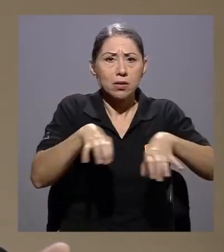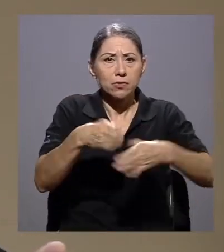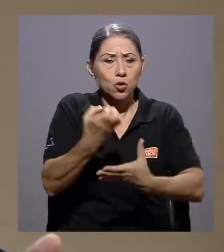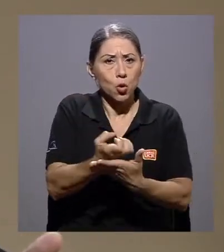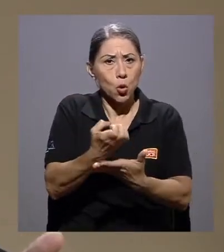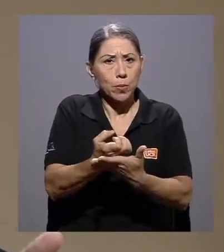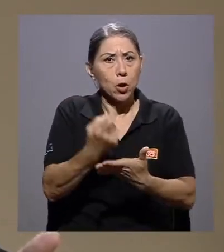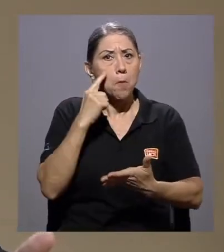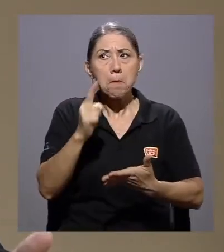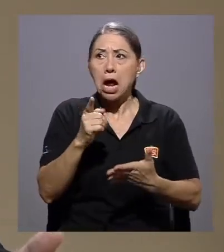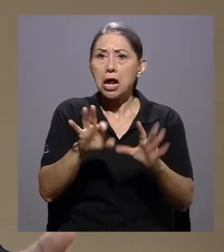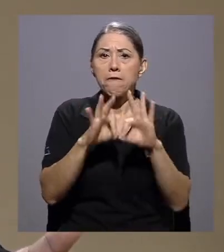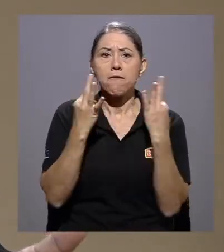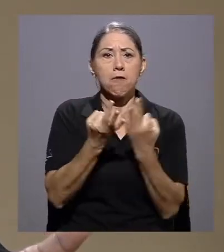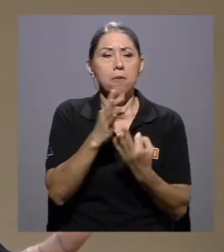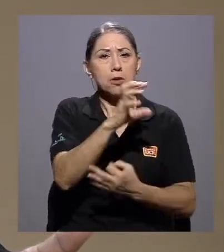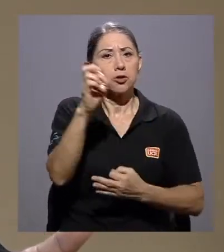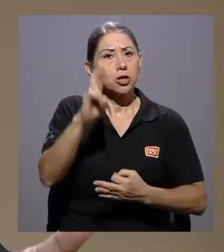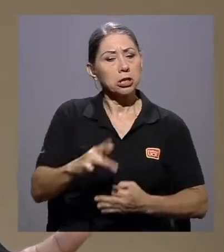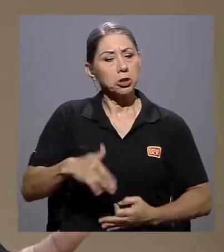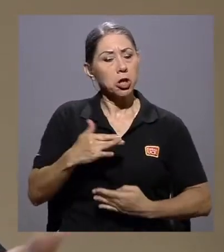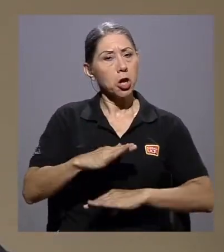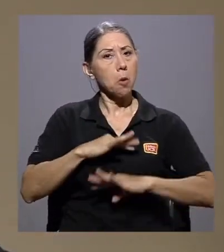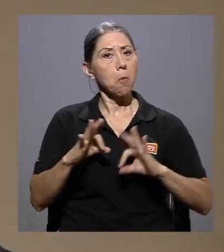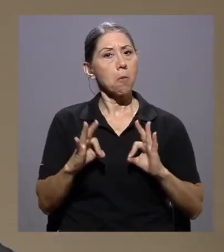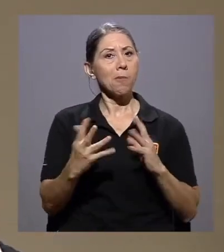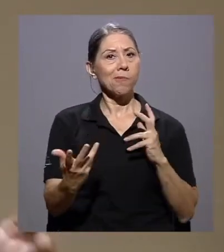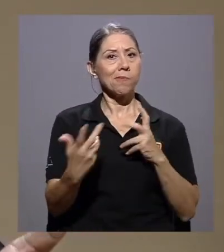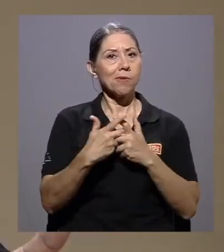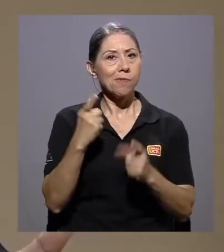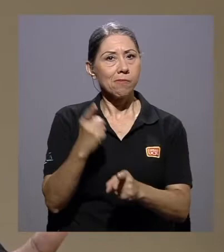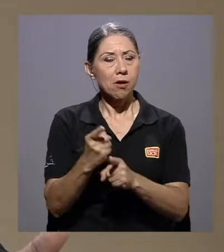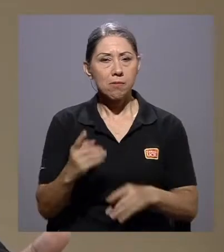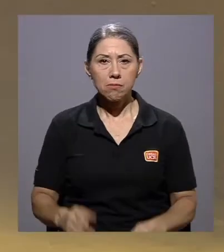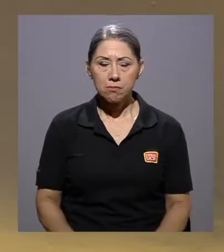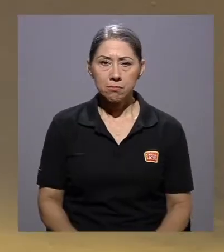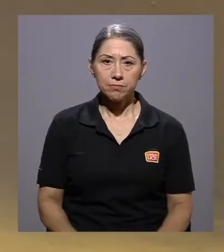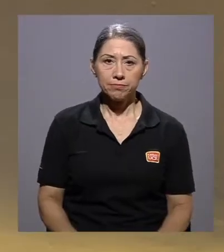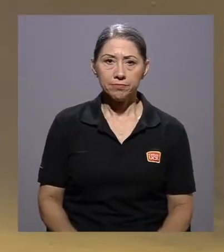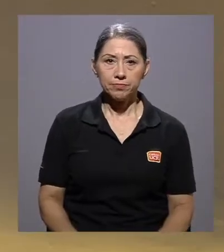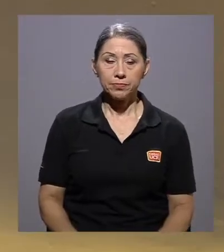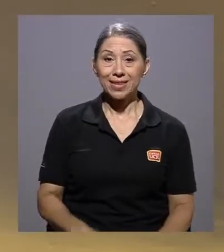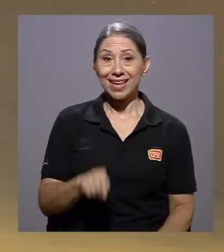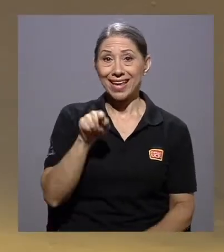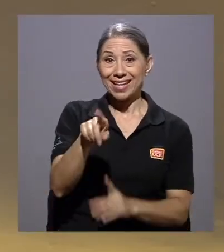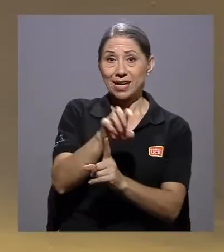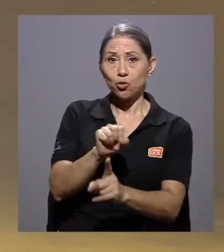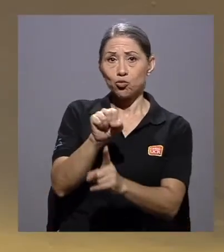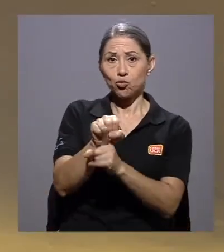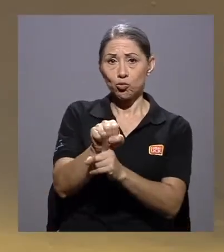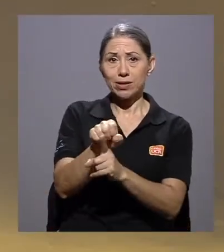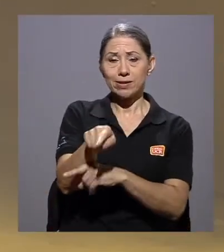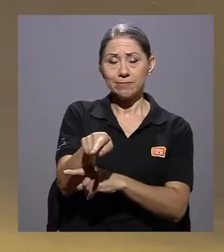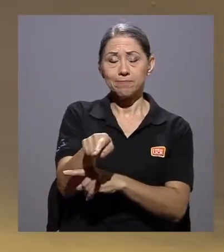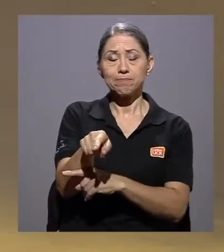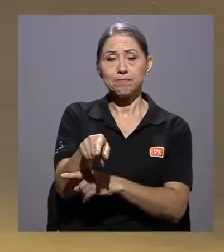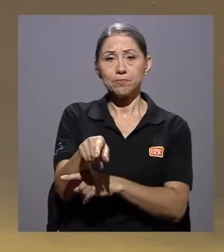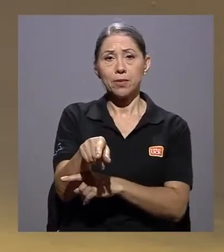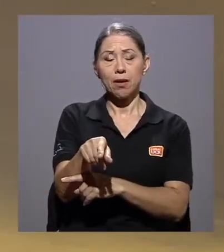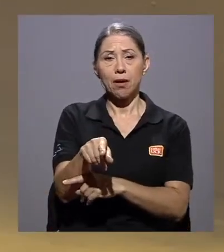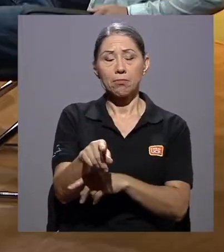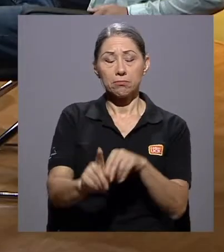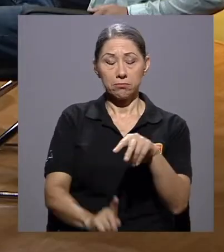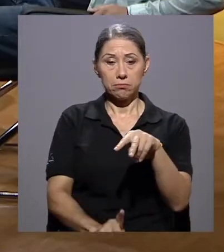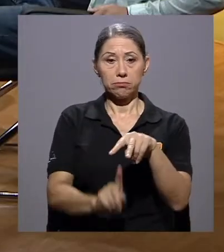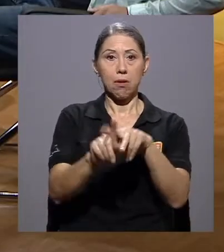nivel de bienestar a las familias costarricenses, digamos que adecuado. Dentro de esas